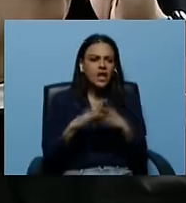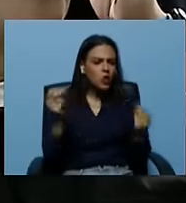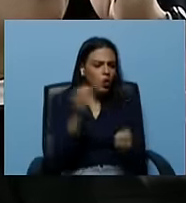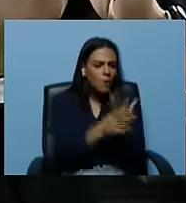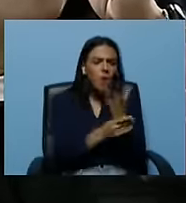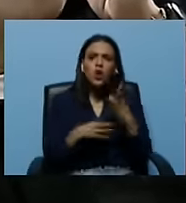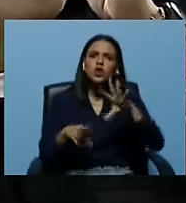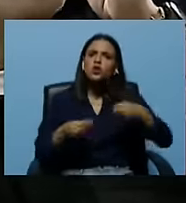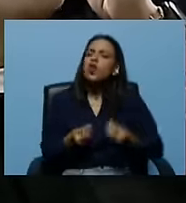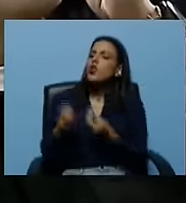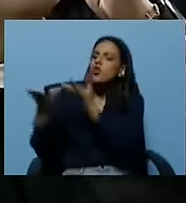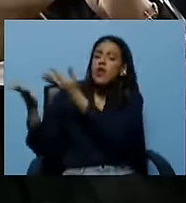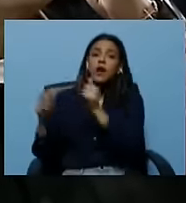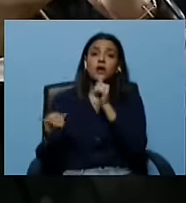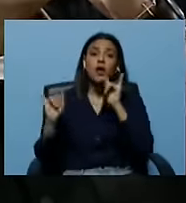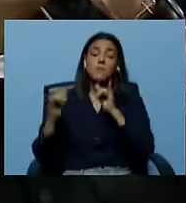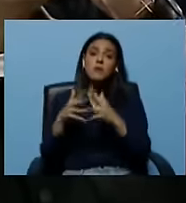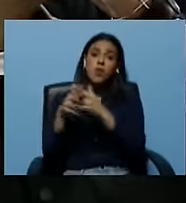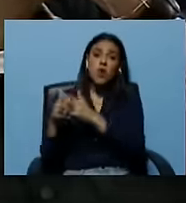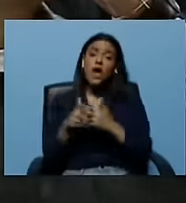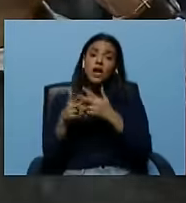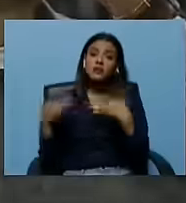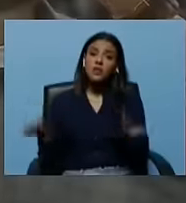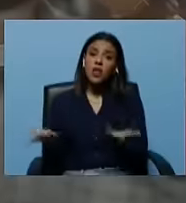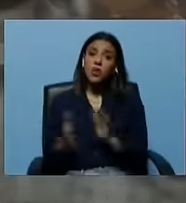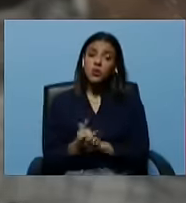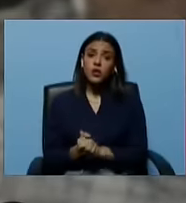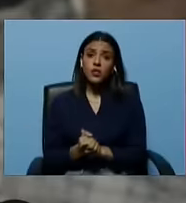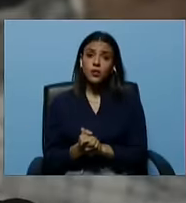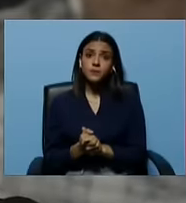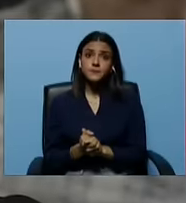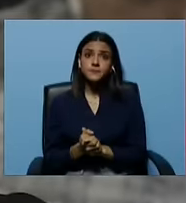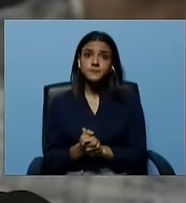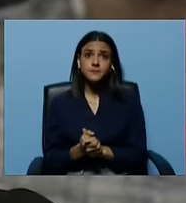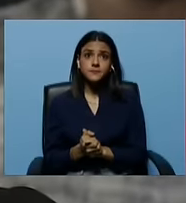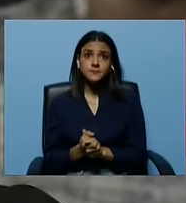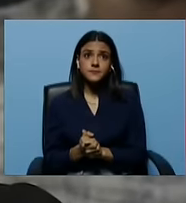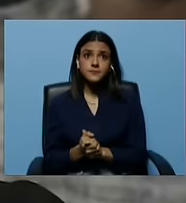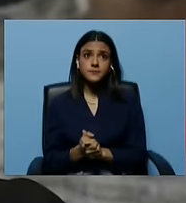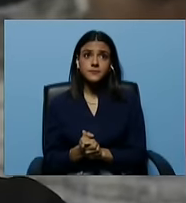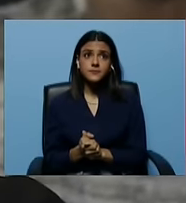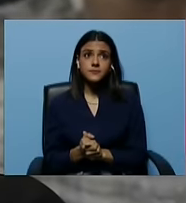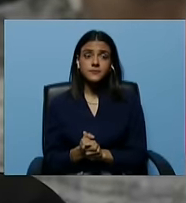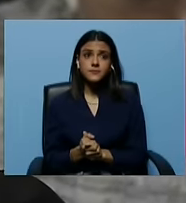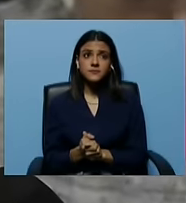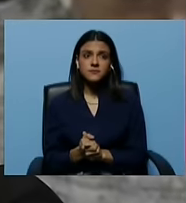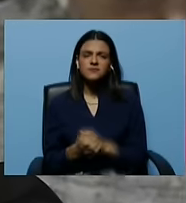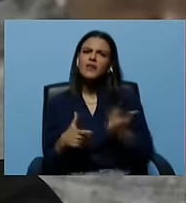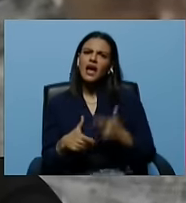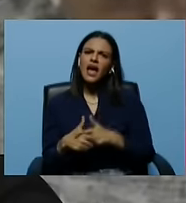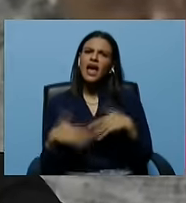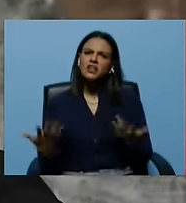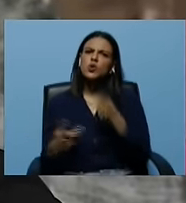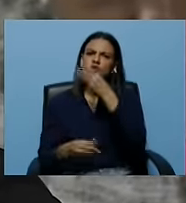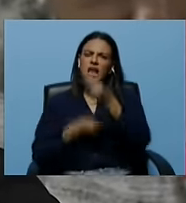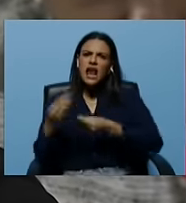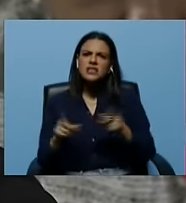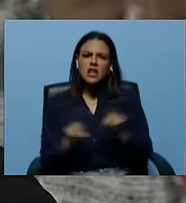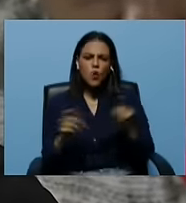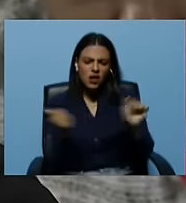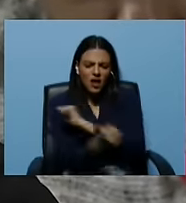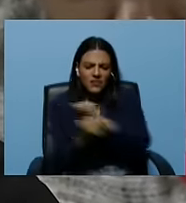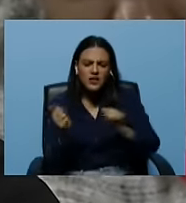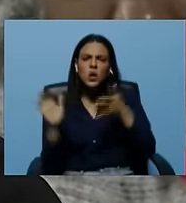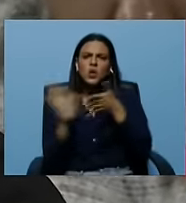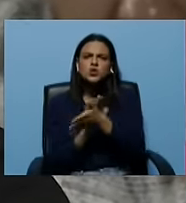manos de los potentados del norte y del sionismo. Y entonces está destruyendo el